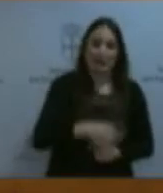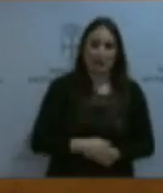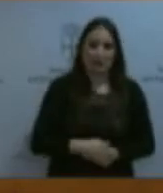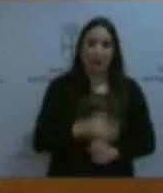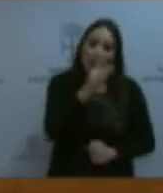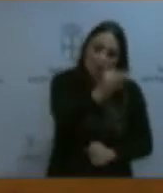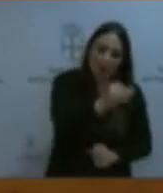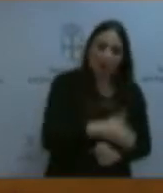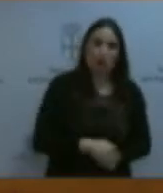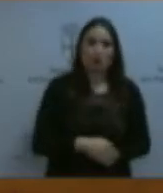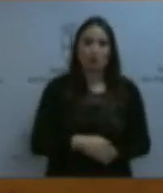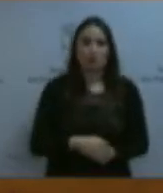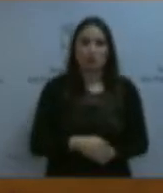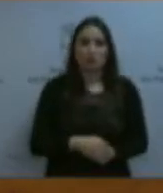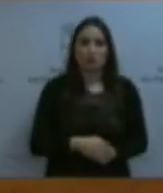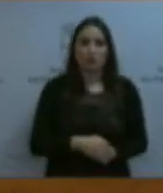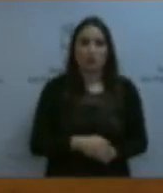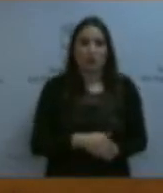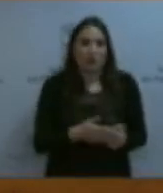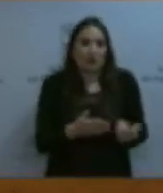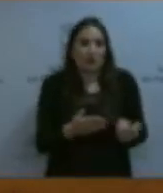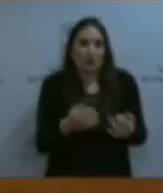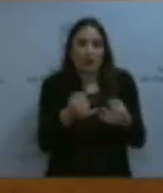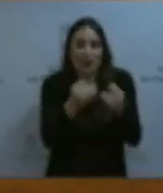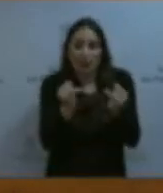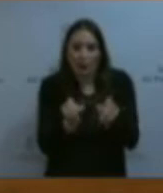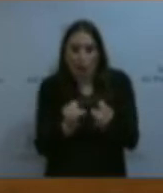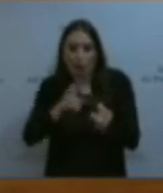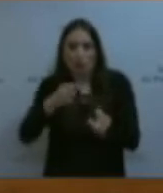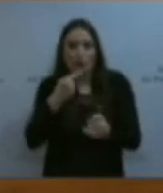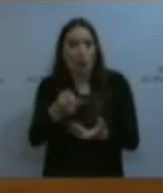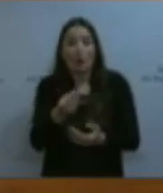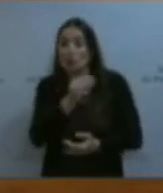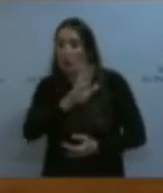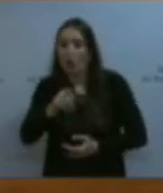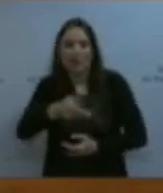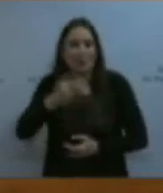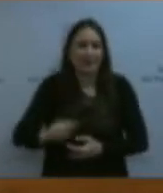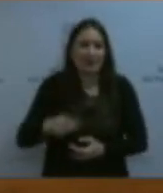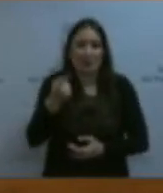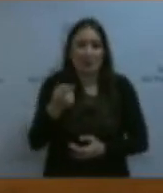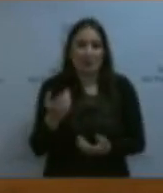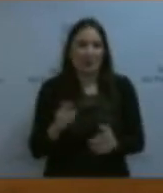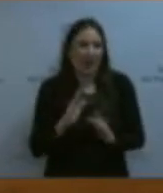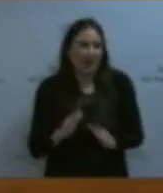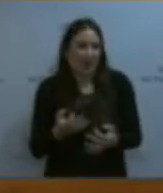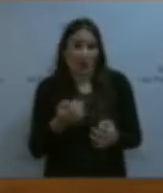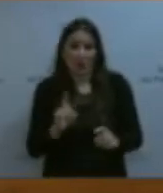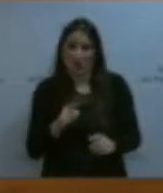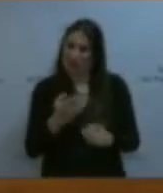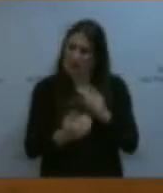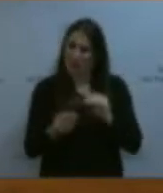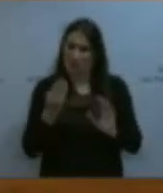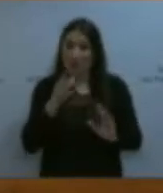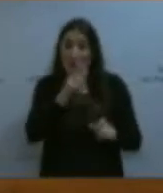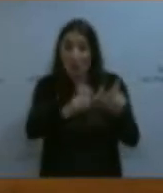todos en cada rincón la mayor exclusividad, pues que no es lo más acertado, que ahí cometen un error, porque la